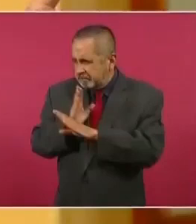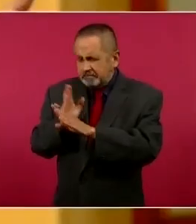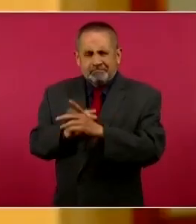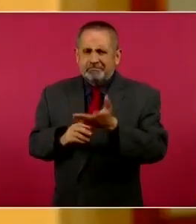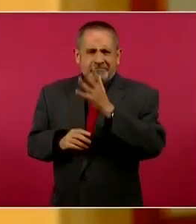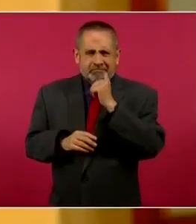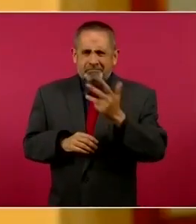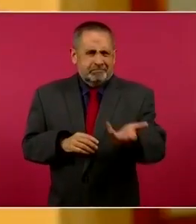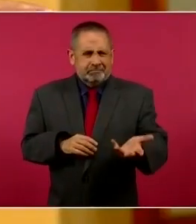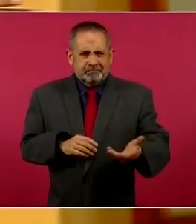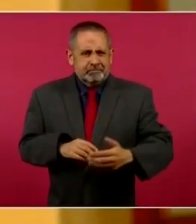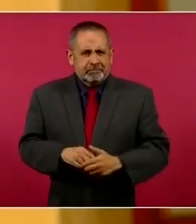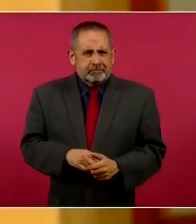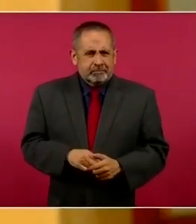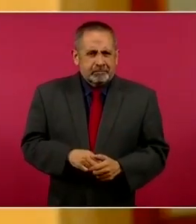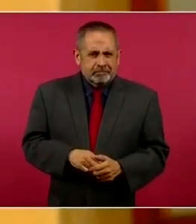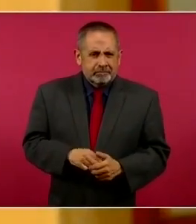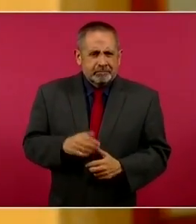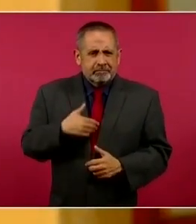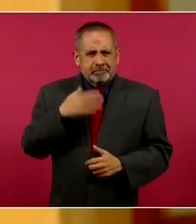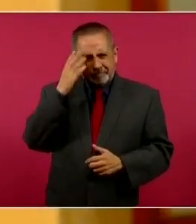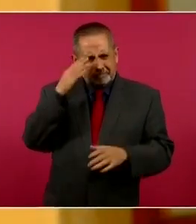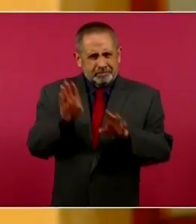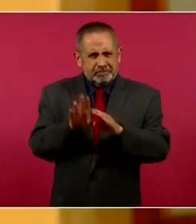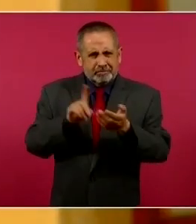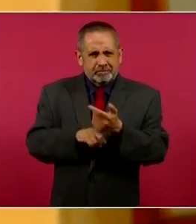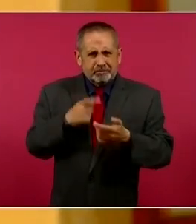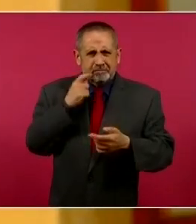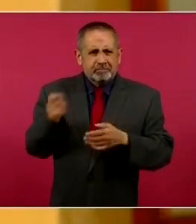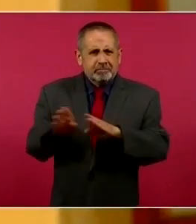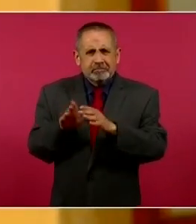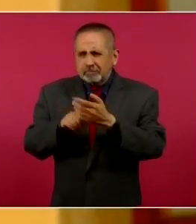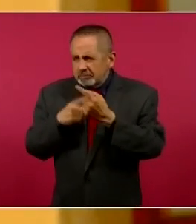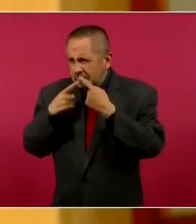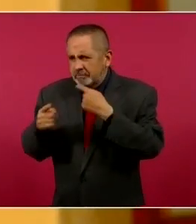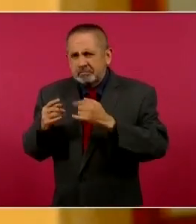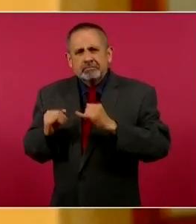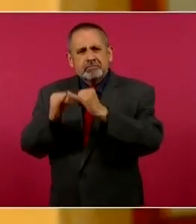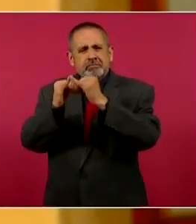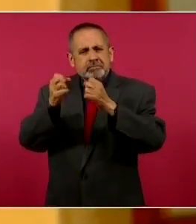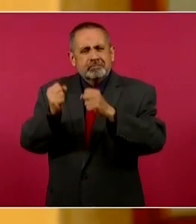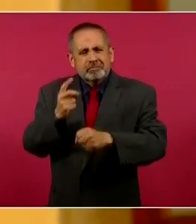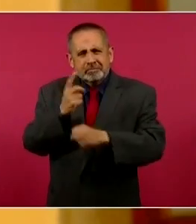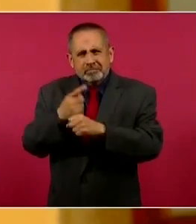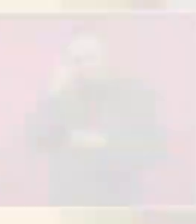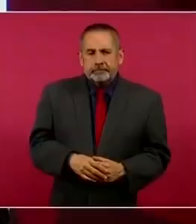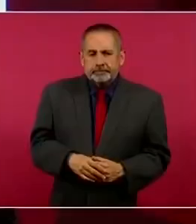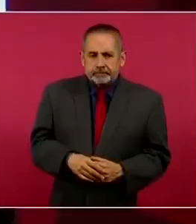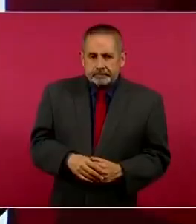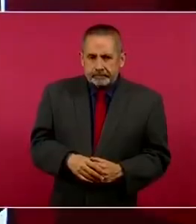espionaje para saber que están haciendo nuestras instituciones de seguridad